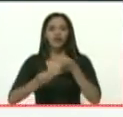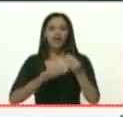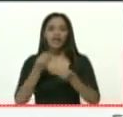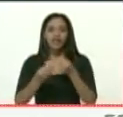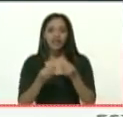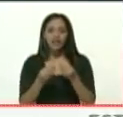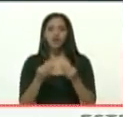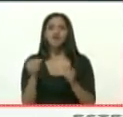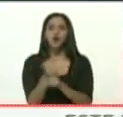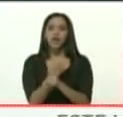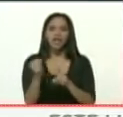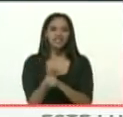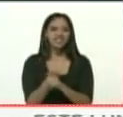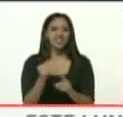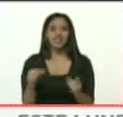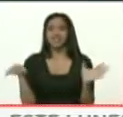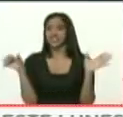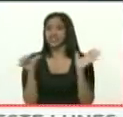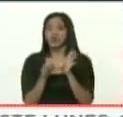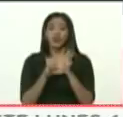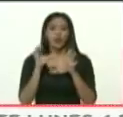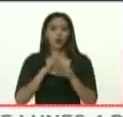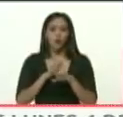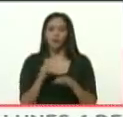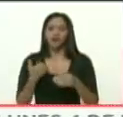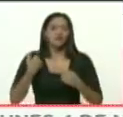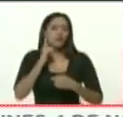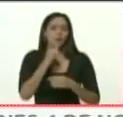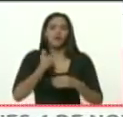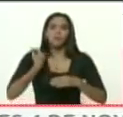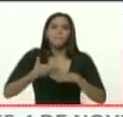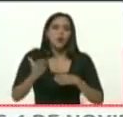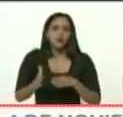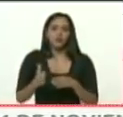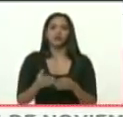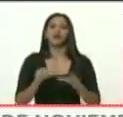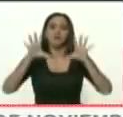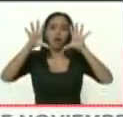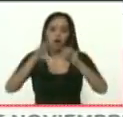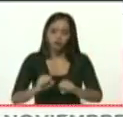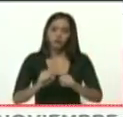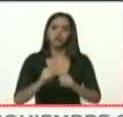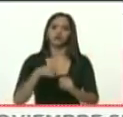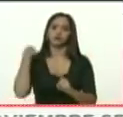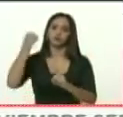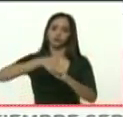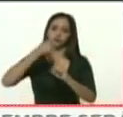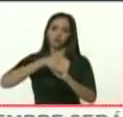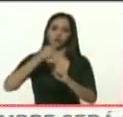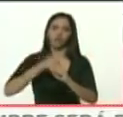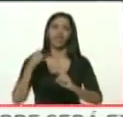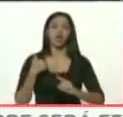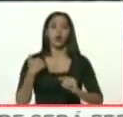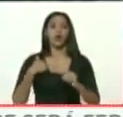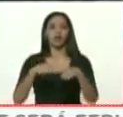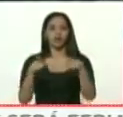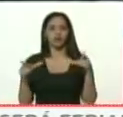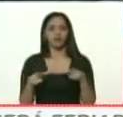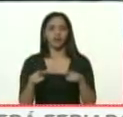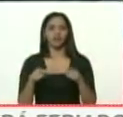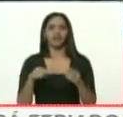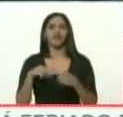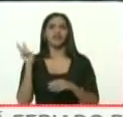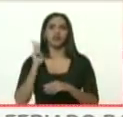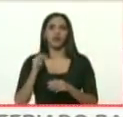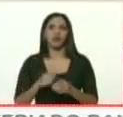violencia, venga de donde venga y llame como se llame, ¿eh?, lo vamos a combatir en cualquier parte del territorio